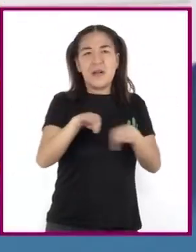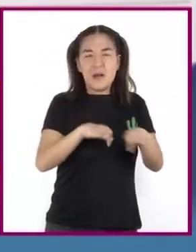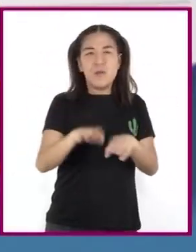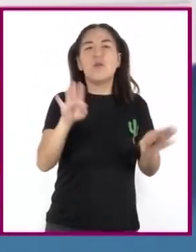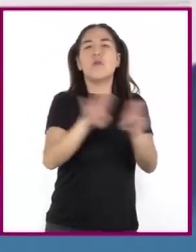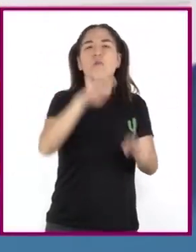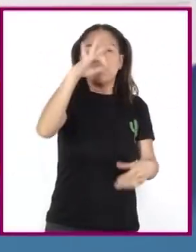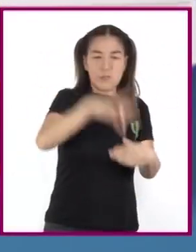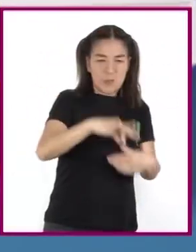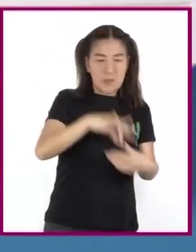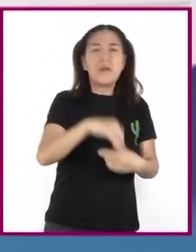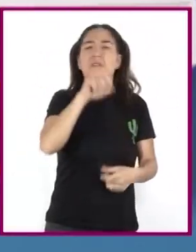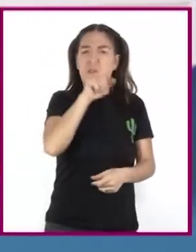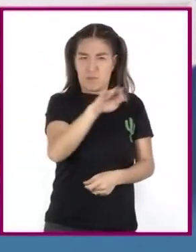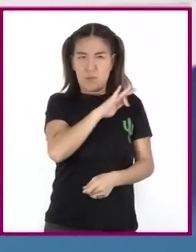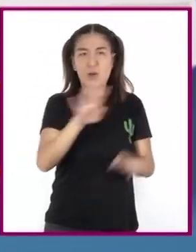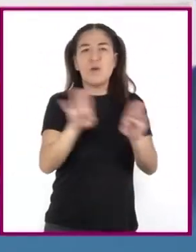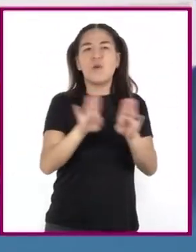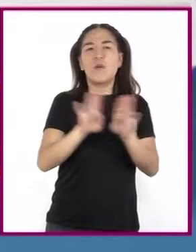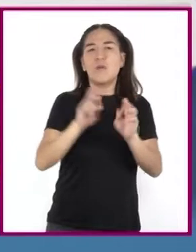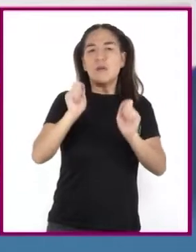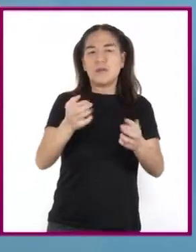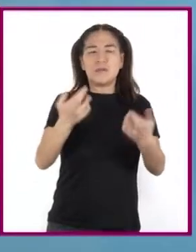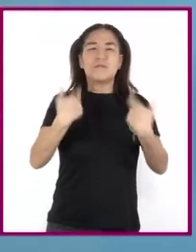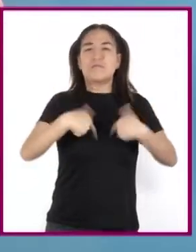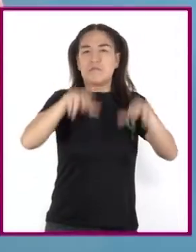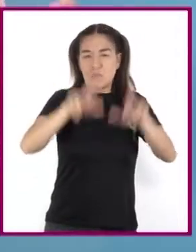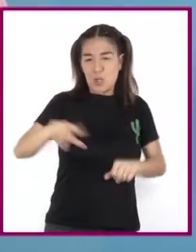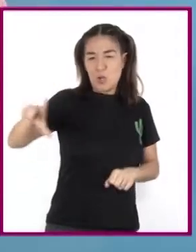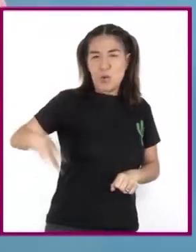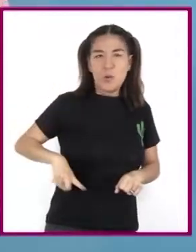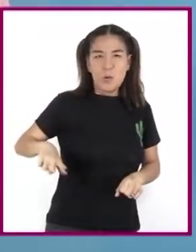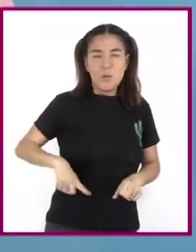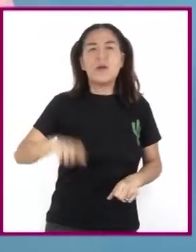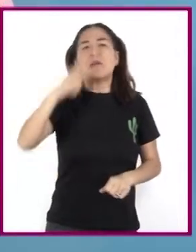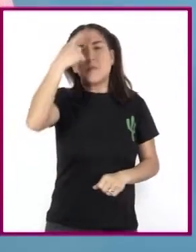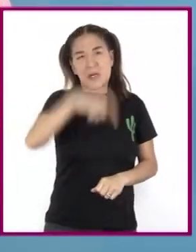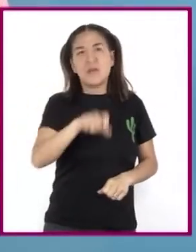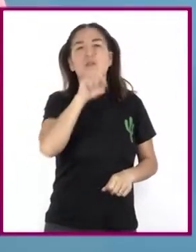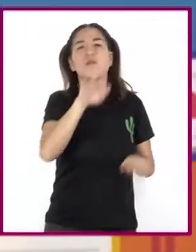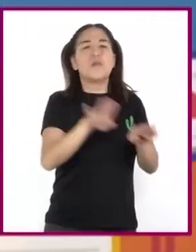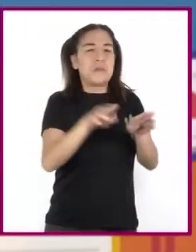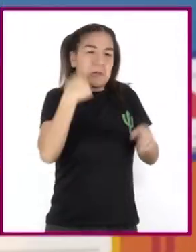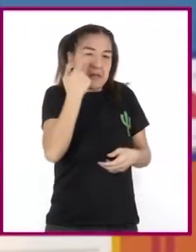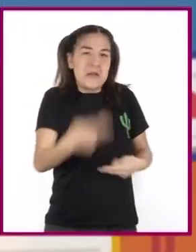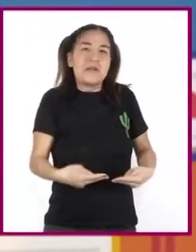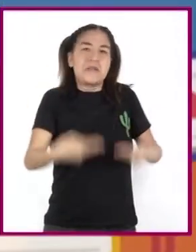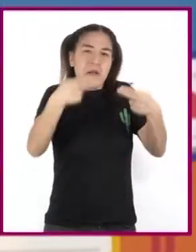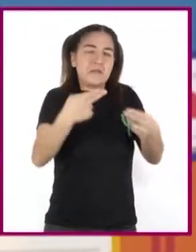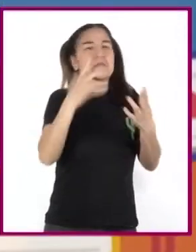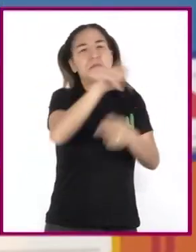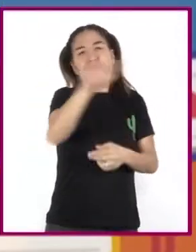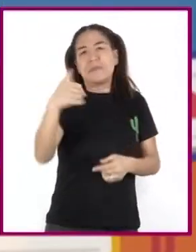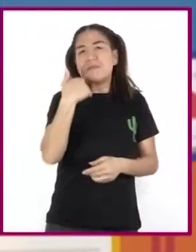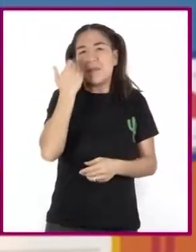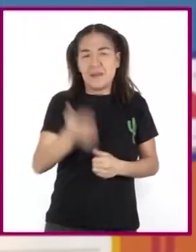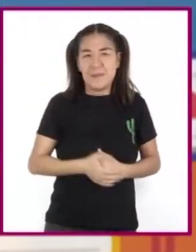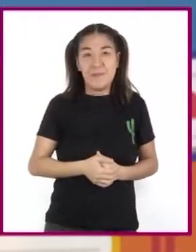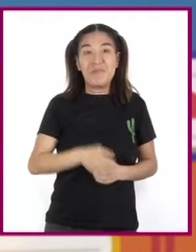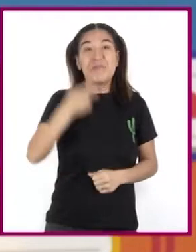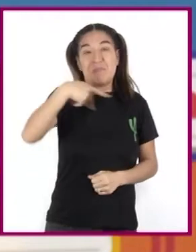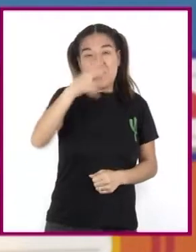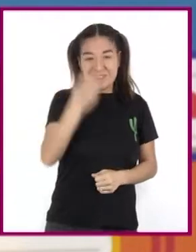cargos públicos, a recibir servicios médicos o a poner un negocio, si lo desean. Sin embargo, la